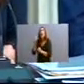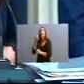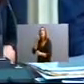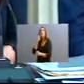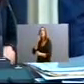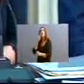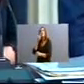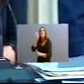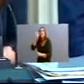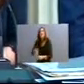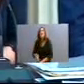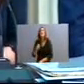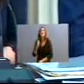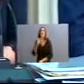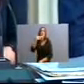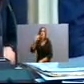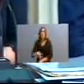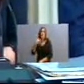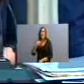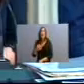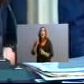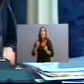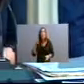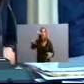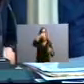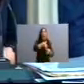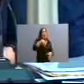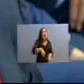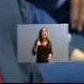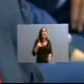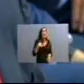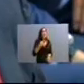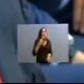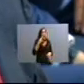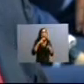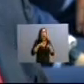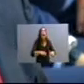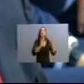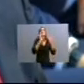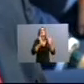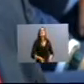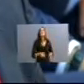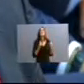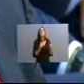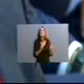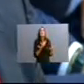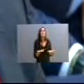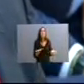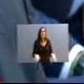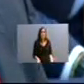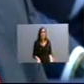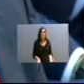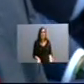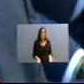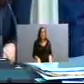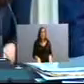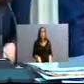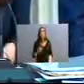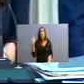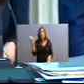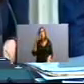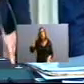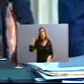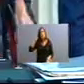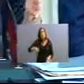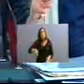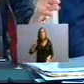aquí adentro qué es exactamente lo que pasó. Porque todos lo sabemos, después lo sabe cualquier juez o cualquier